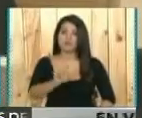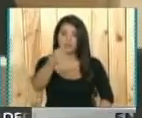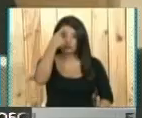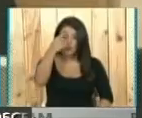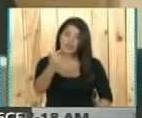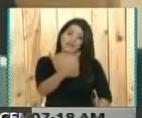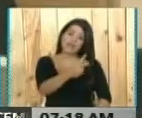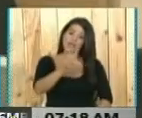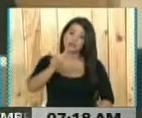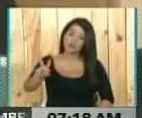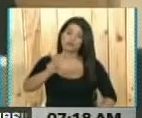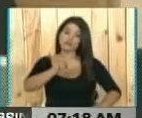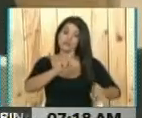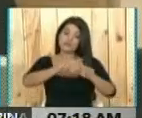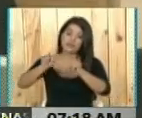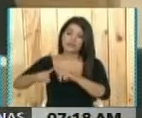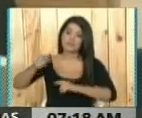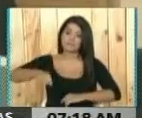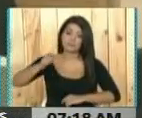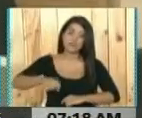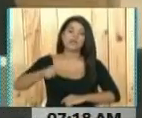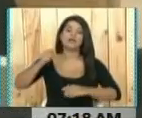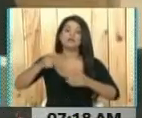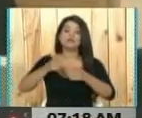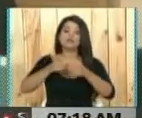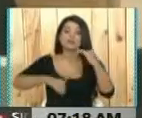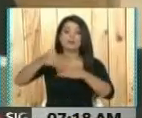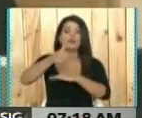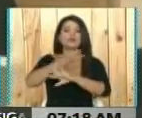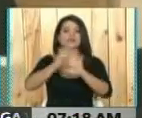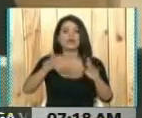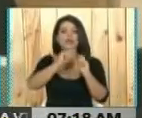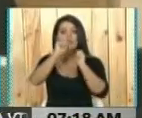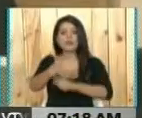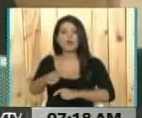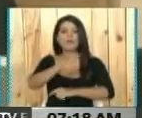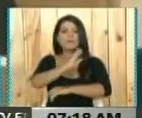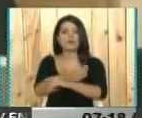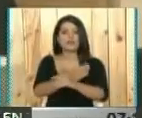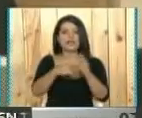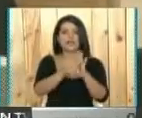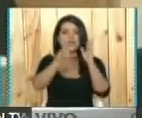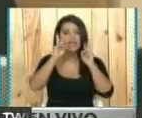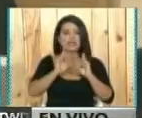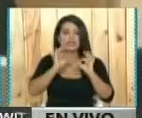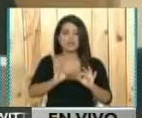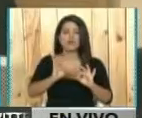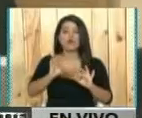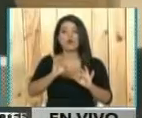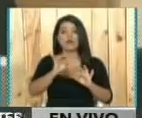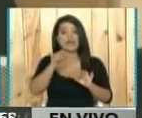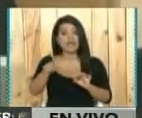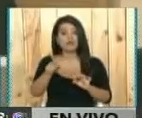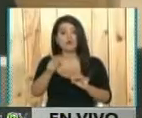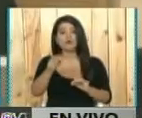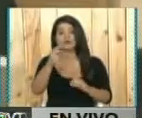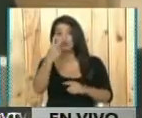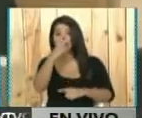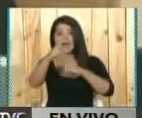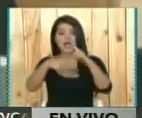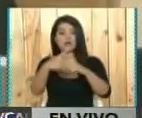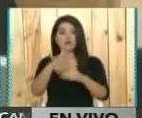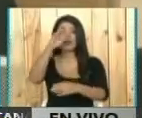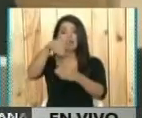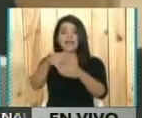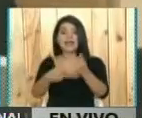del Tribunal Supremo son nombrados por el Poder Legislativo por un periodo de 12 años no reelegibles y son